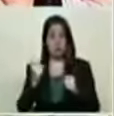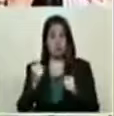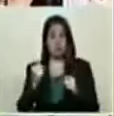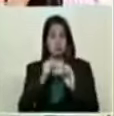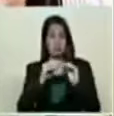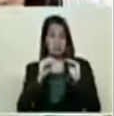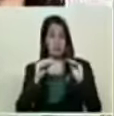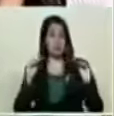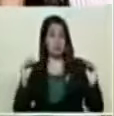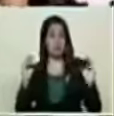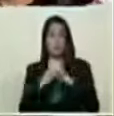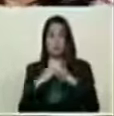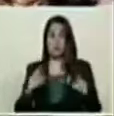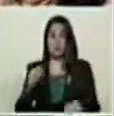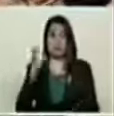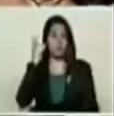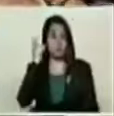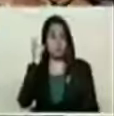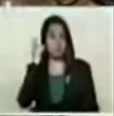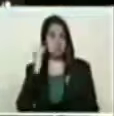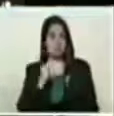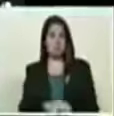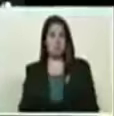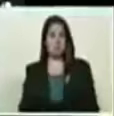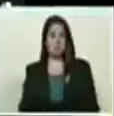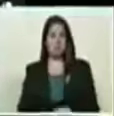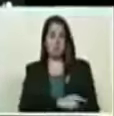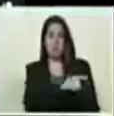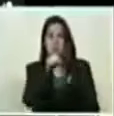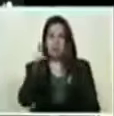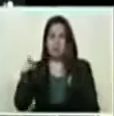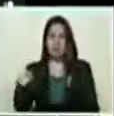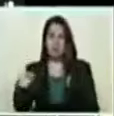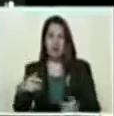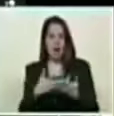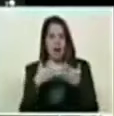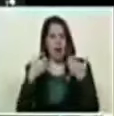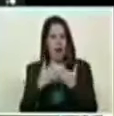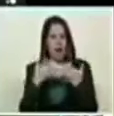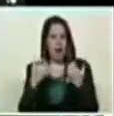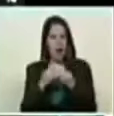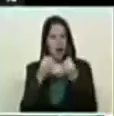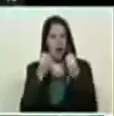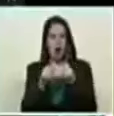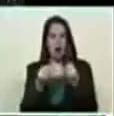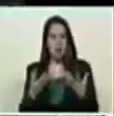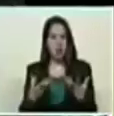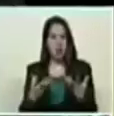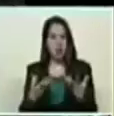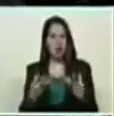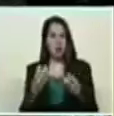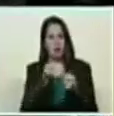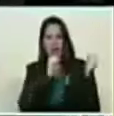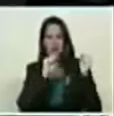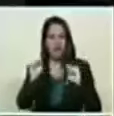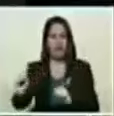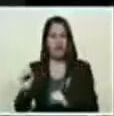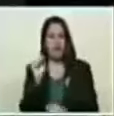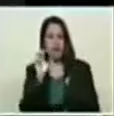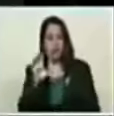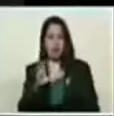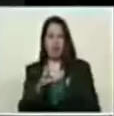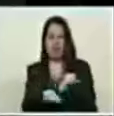le hago un llamado a ustedes, mujeres. Ustedes son las guerreras. Defiendan la patria. Ya basta de